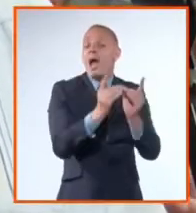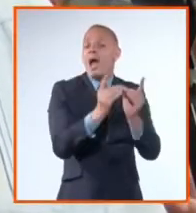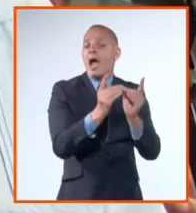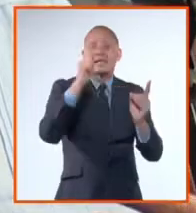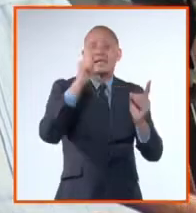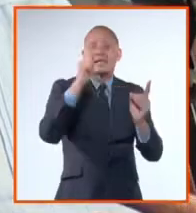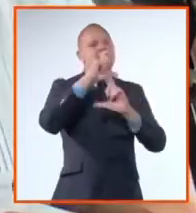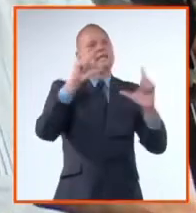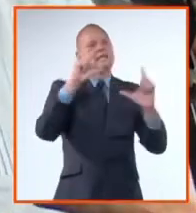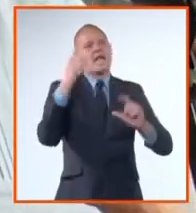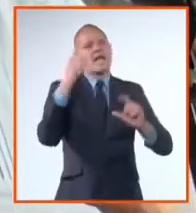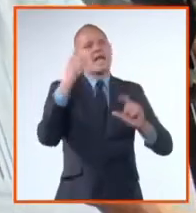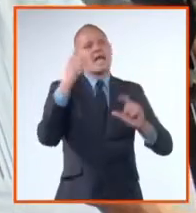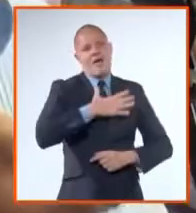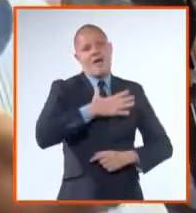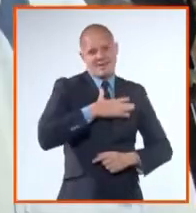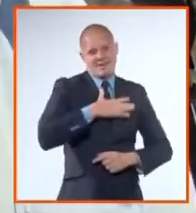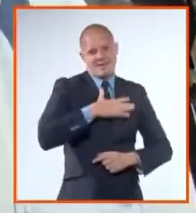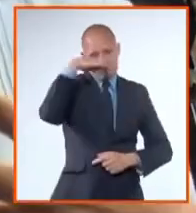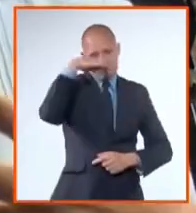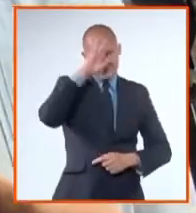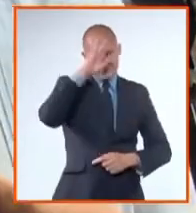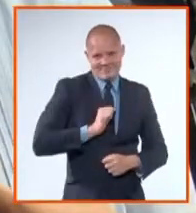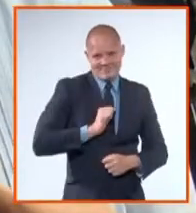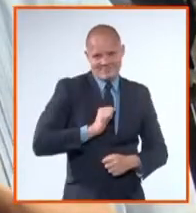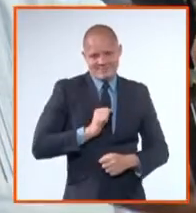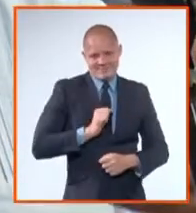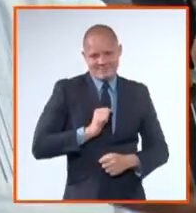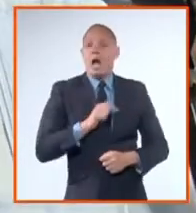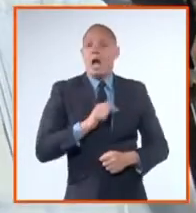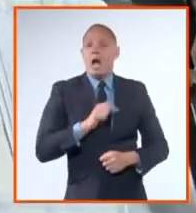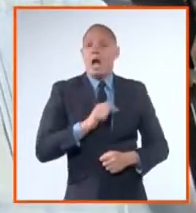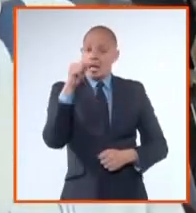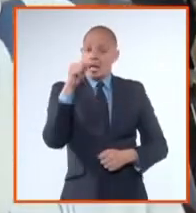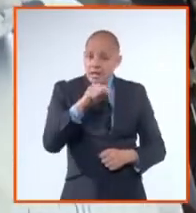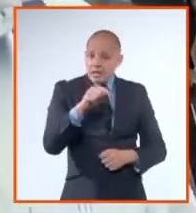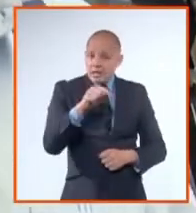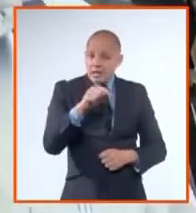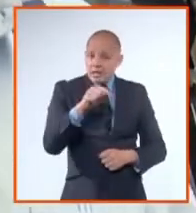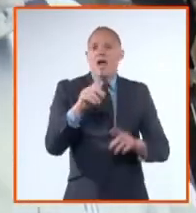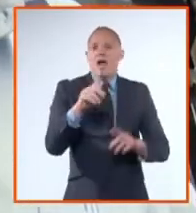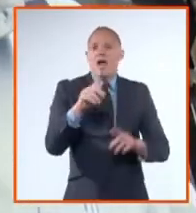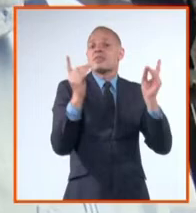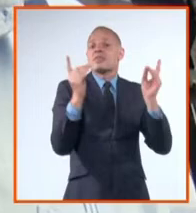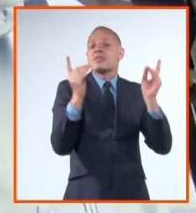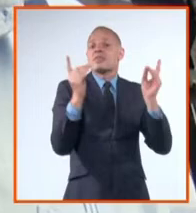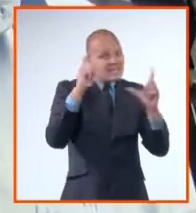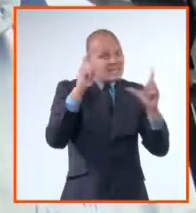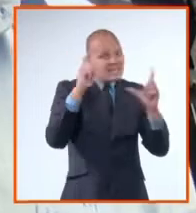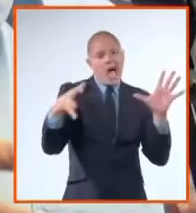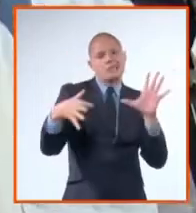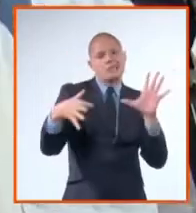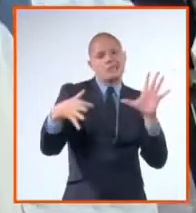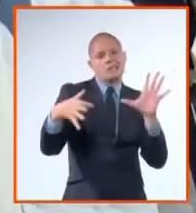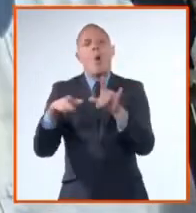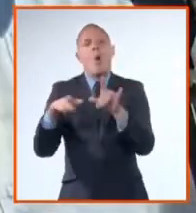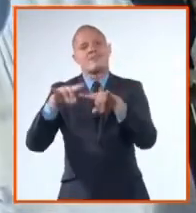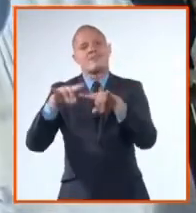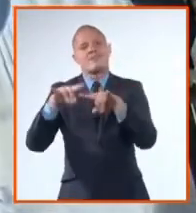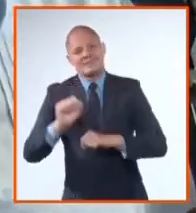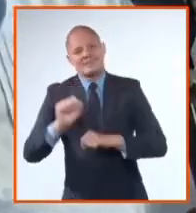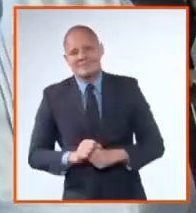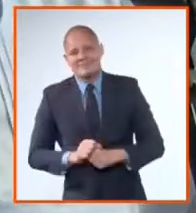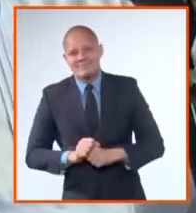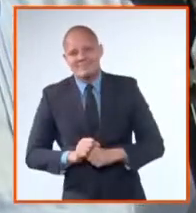pero además que llegue no solo a las universidades, a los centros de investigaciones, que tenga una presencia en esto, sino